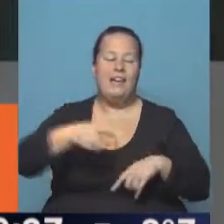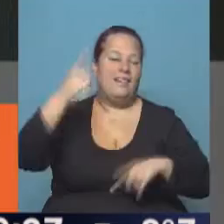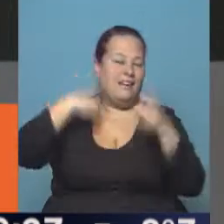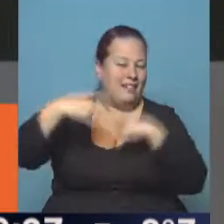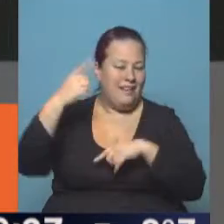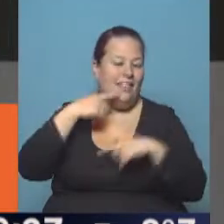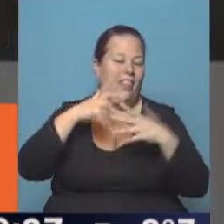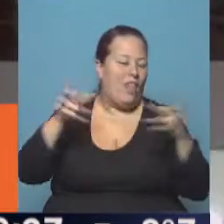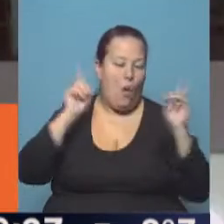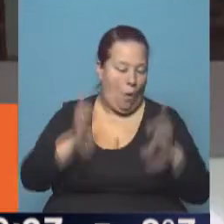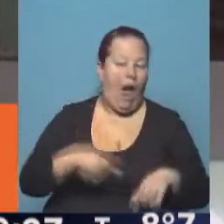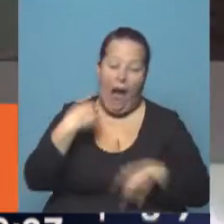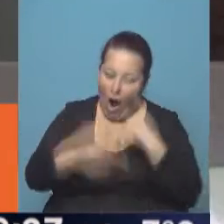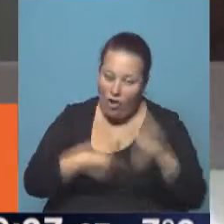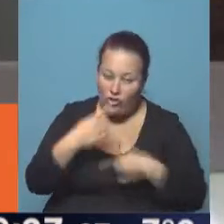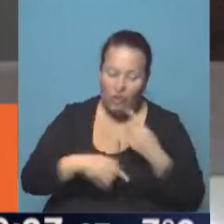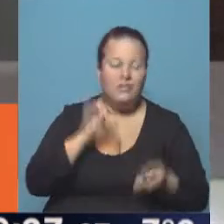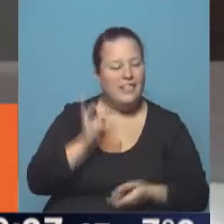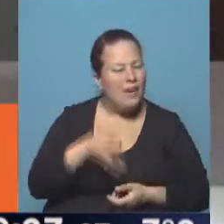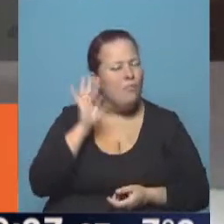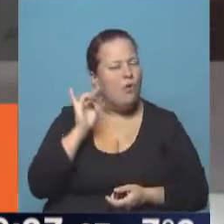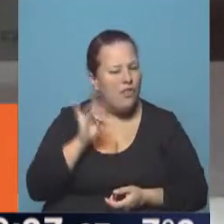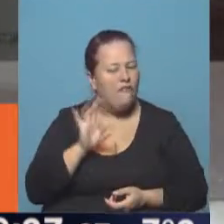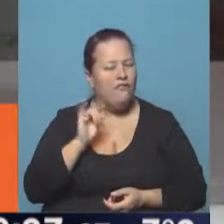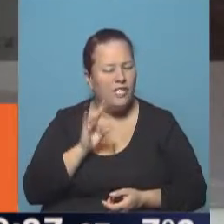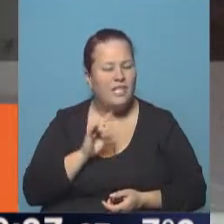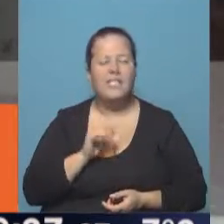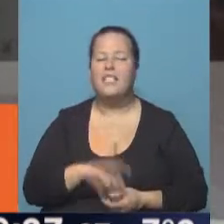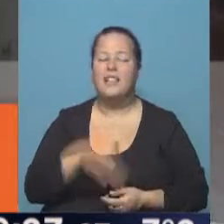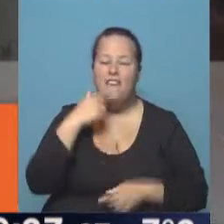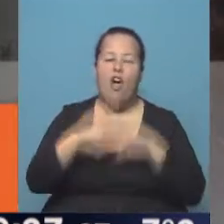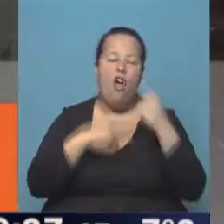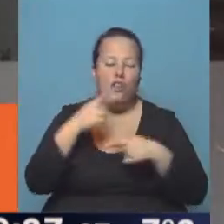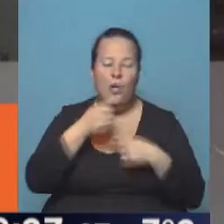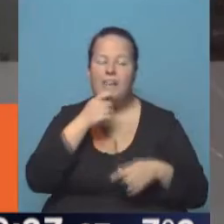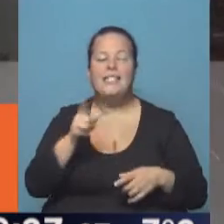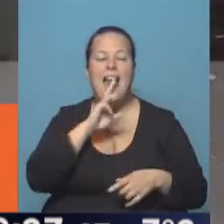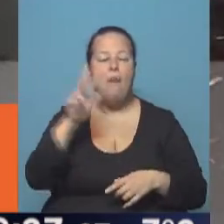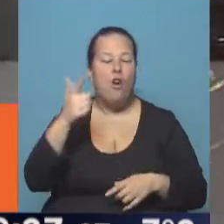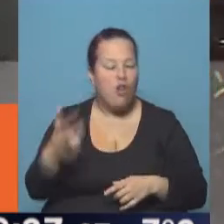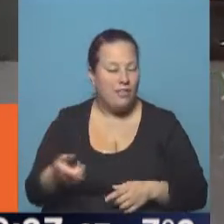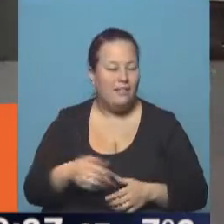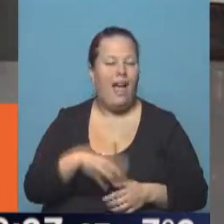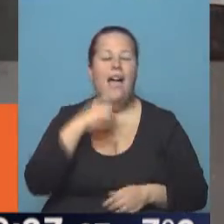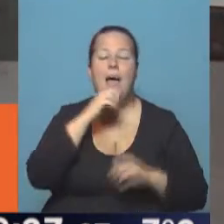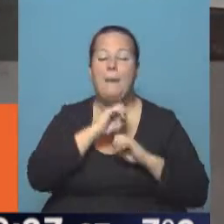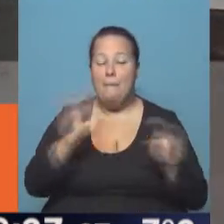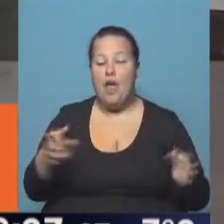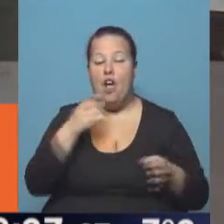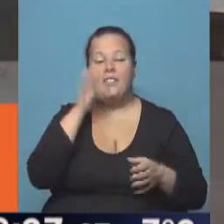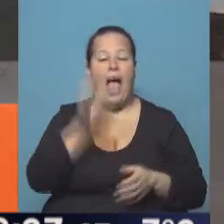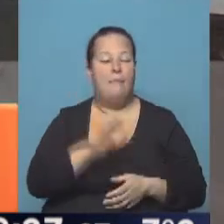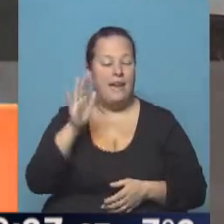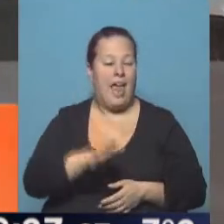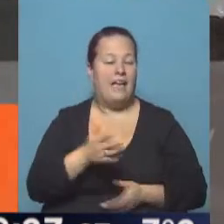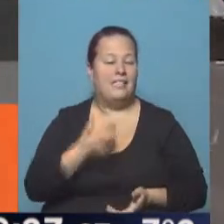Bien. Sigue entonces la investigación. Es dificilísimo, es muy difícil seguir un caso sin la víctima y sobre todo los casos de amenazas,